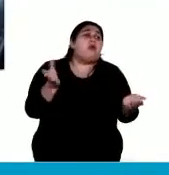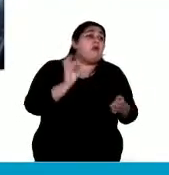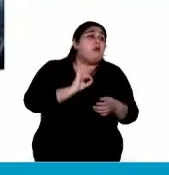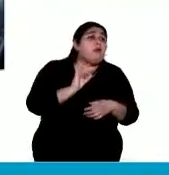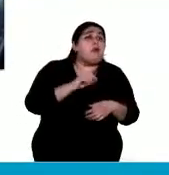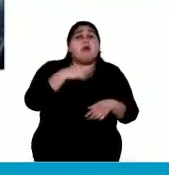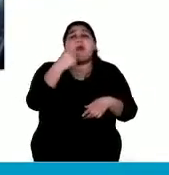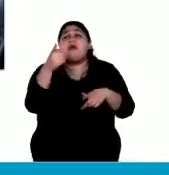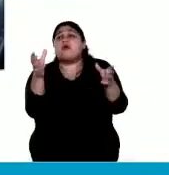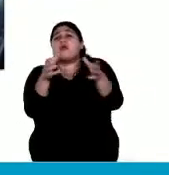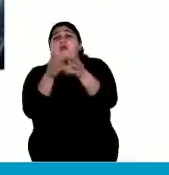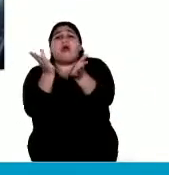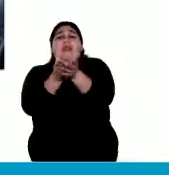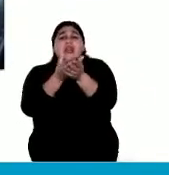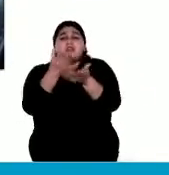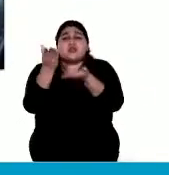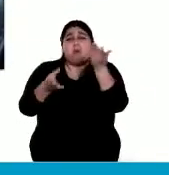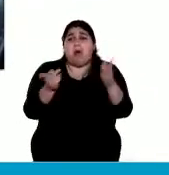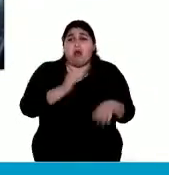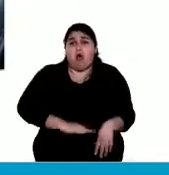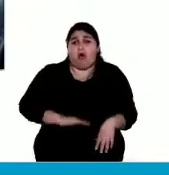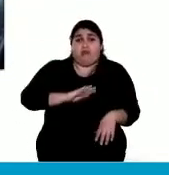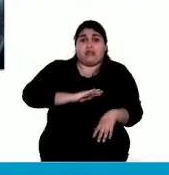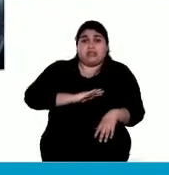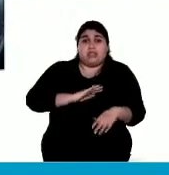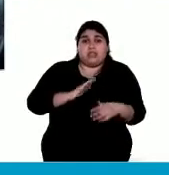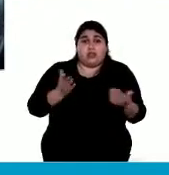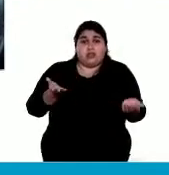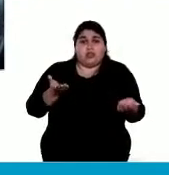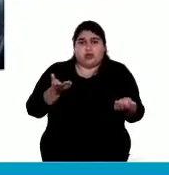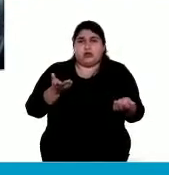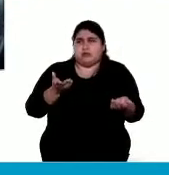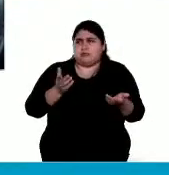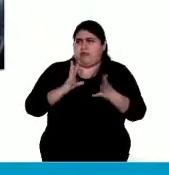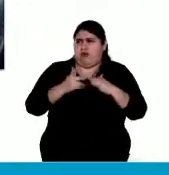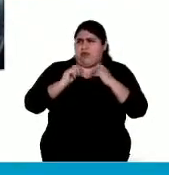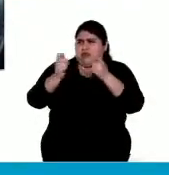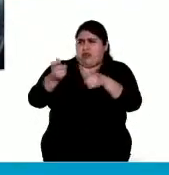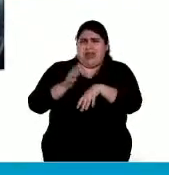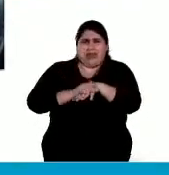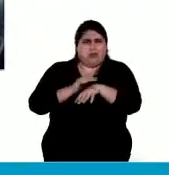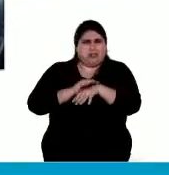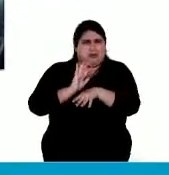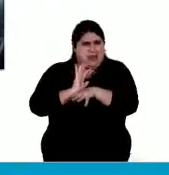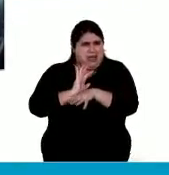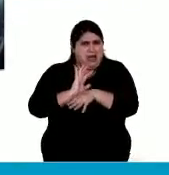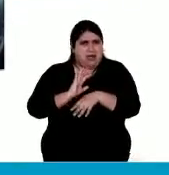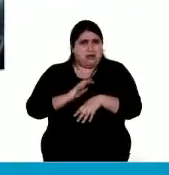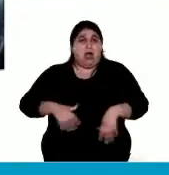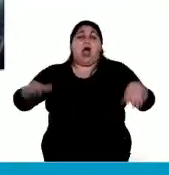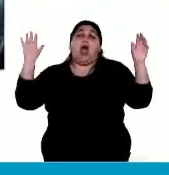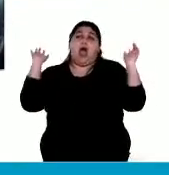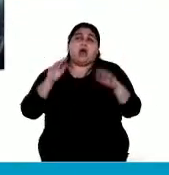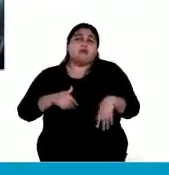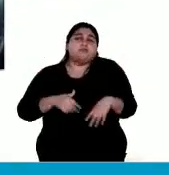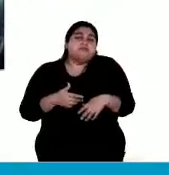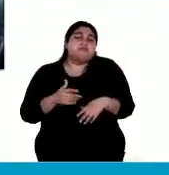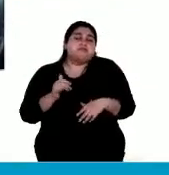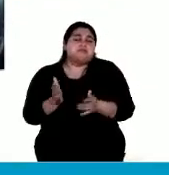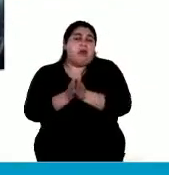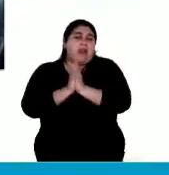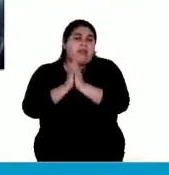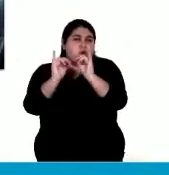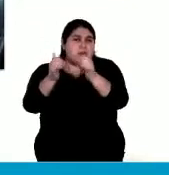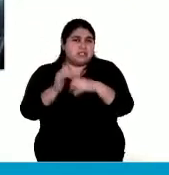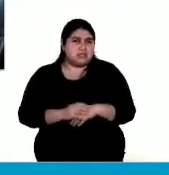organismo de derechos humanos se sintió ofendido, es decir, le traslada la responsabilidad al otro, ahí sí, bueno, le pido disculpas. Ahora, no se retractó.